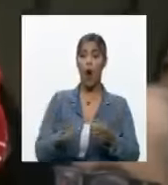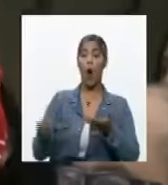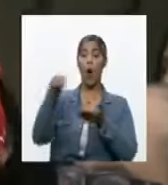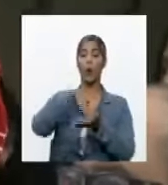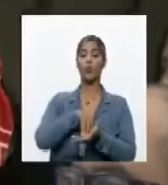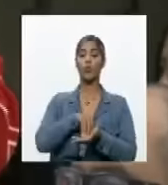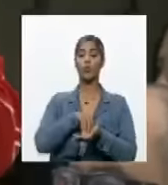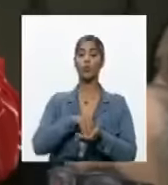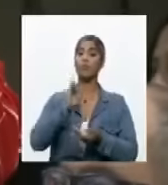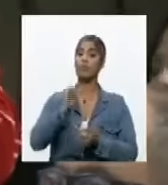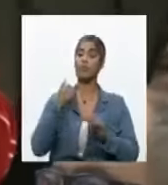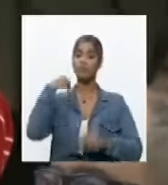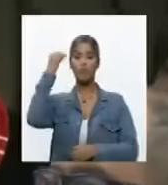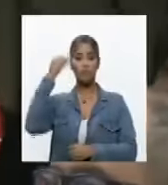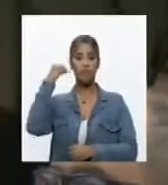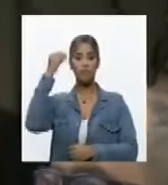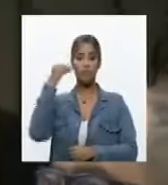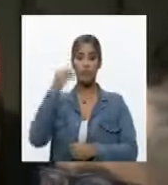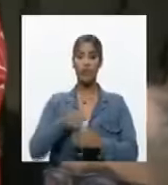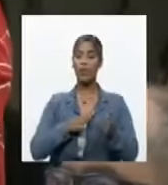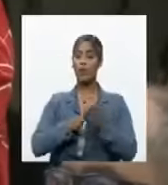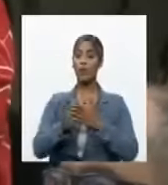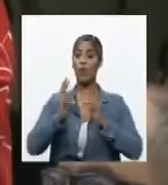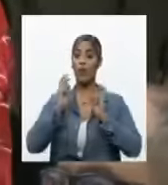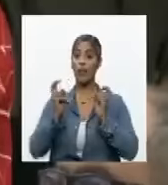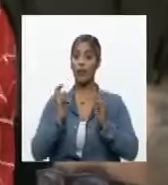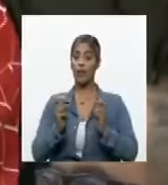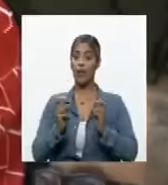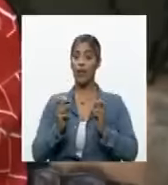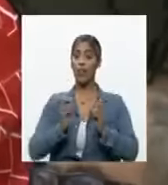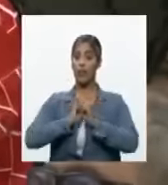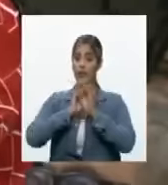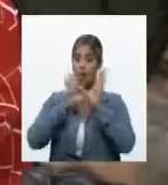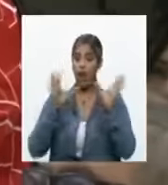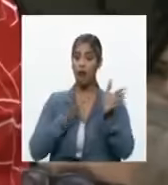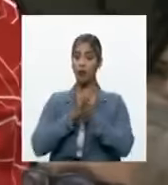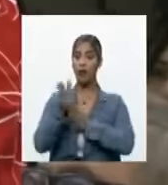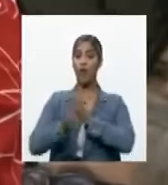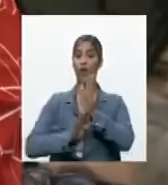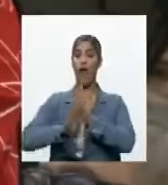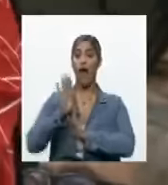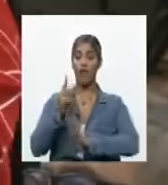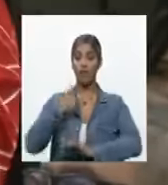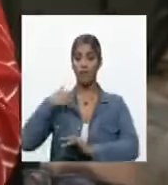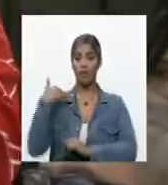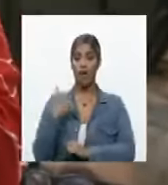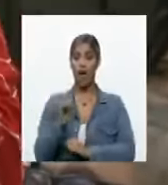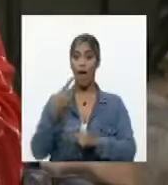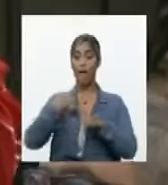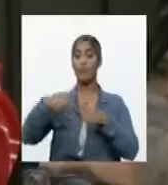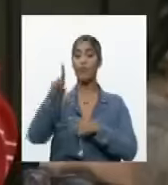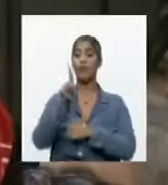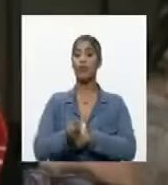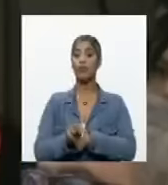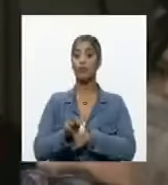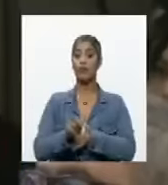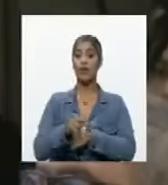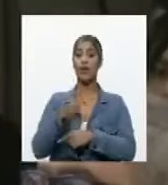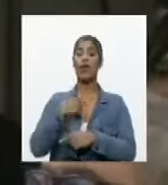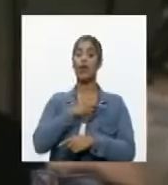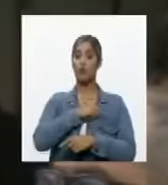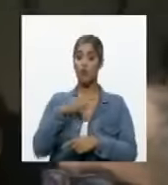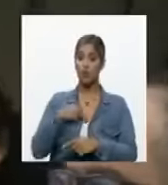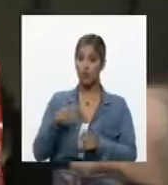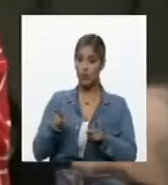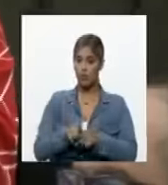más para reflexionar sobre temas concretos que tienen que ver con el avance que hemos tenido, pero también nos encontramos